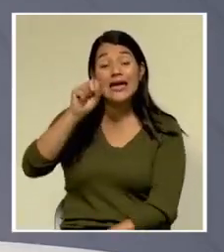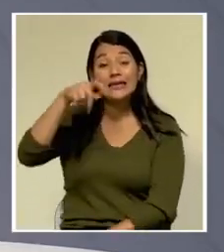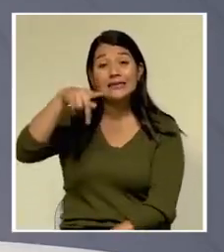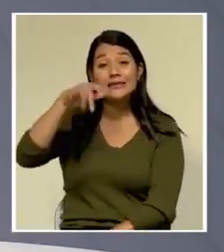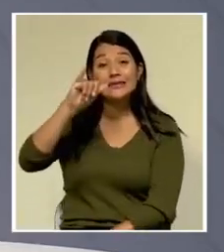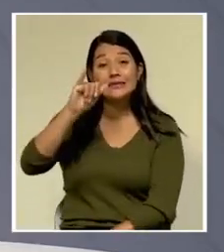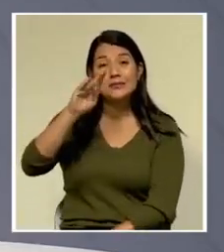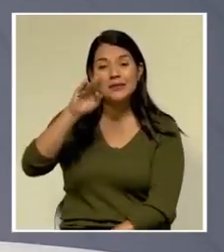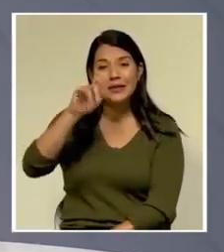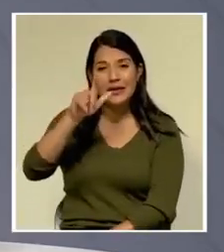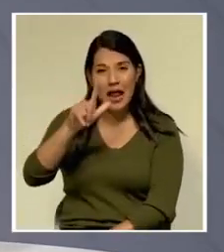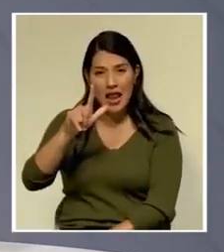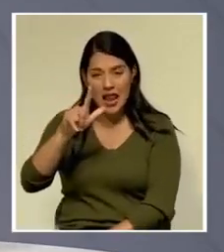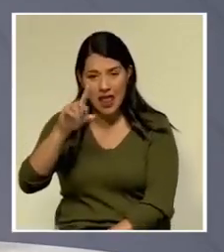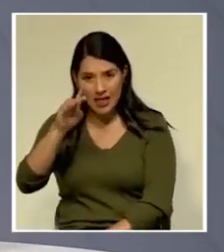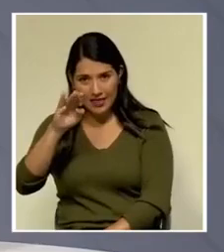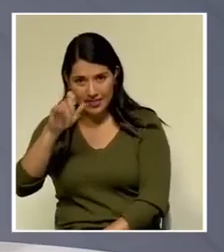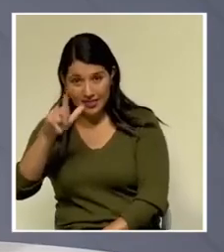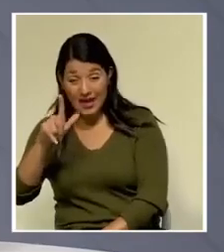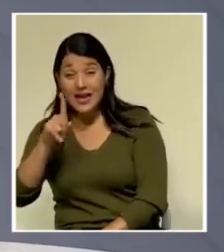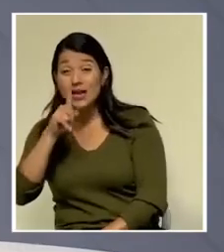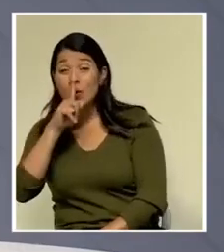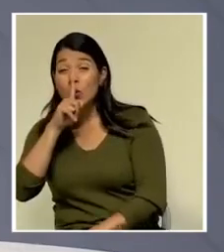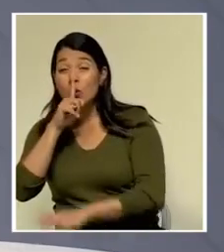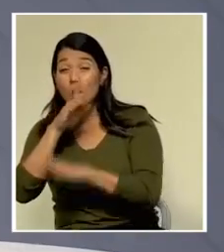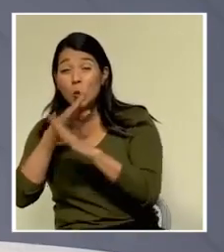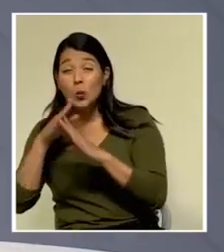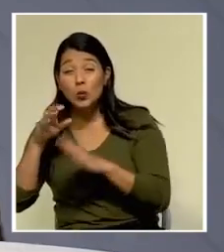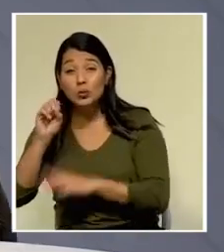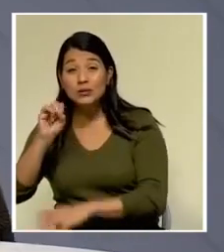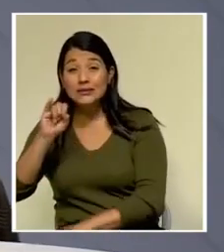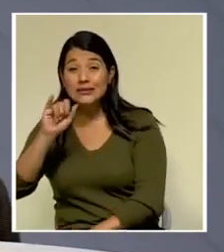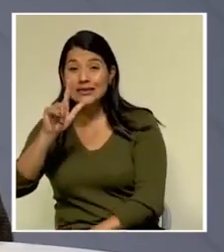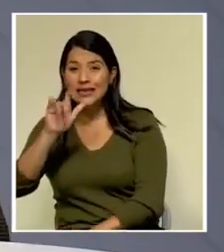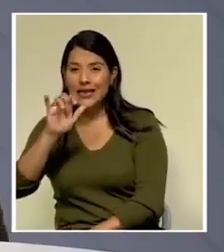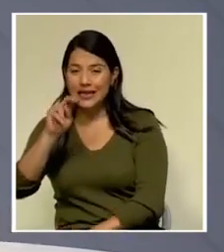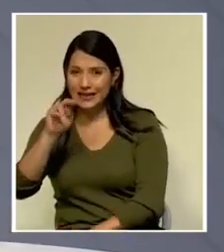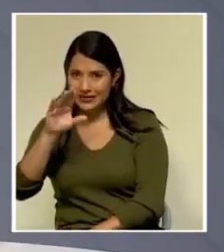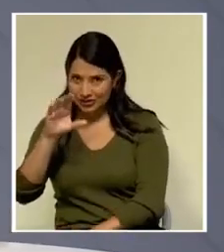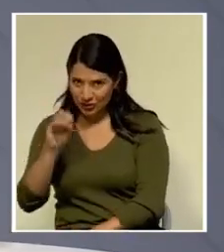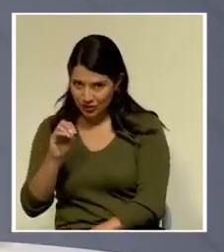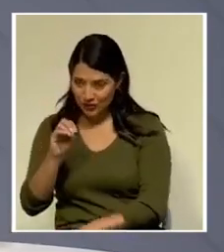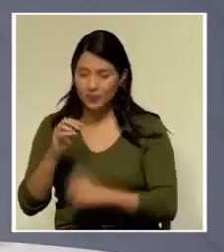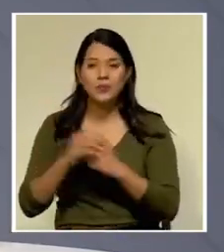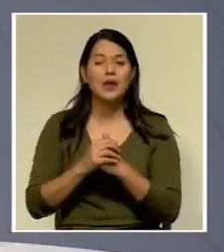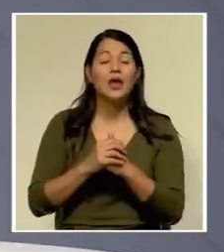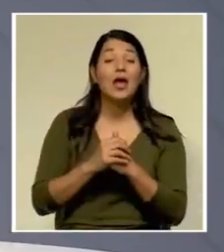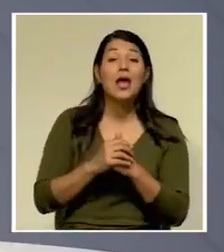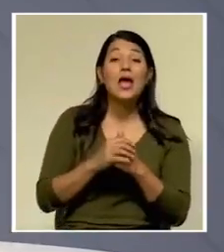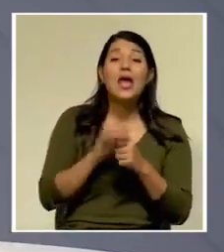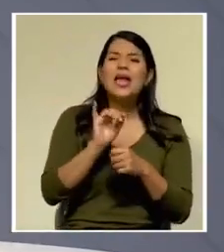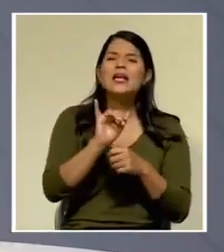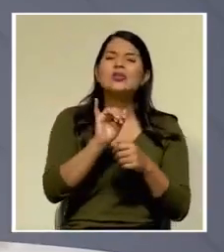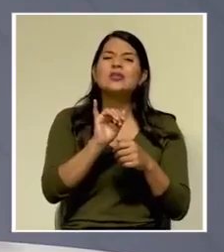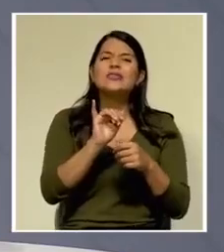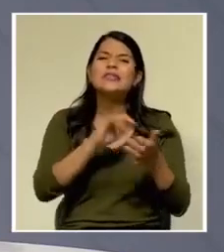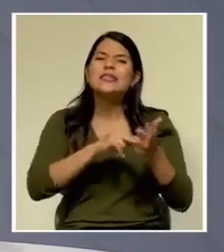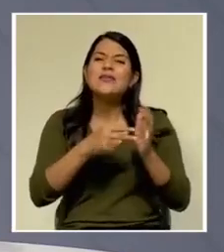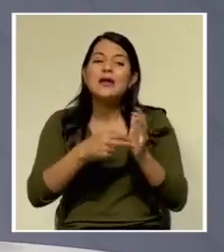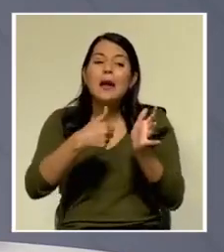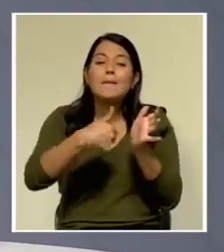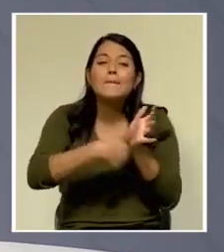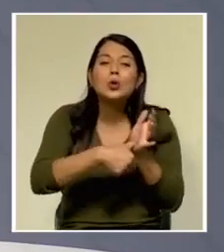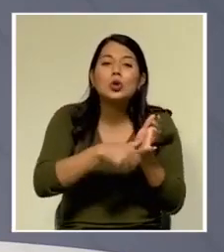costarricense, popularmente, en el día de las elecciones se conoce o se ha tratado de interpretar como el voto